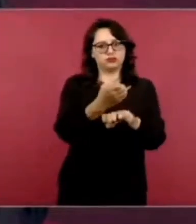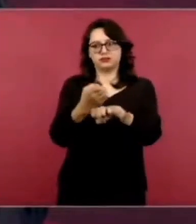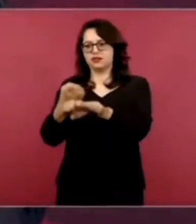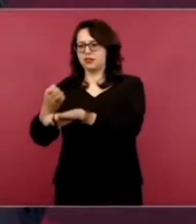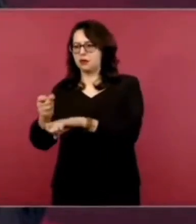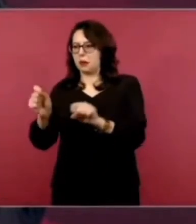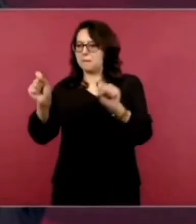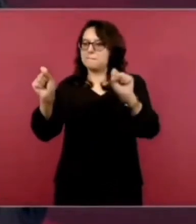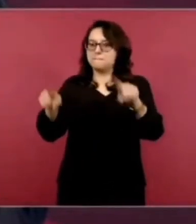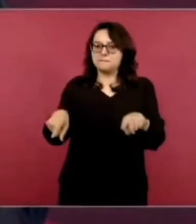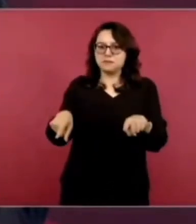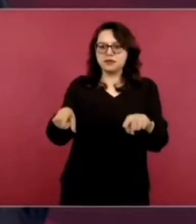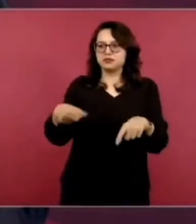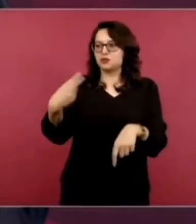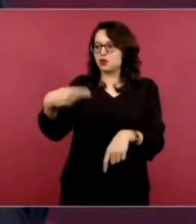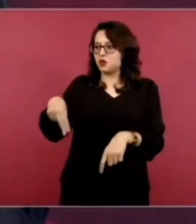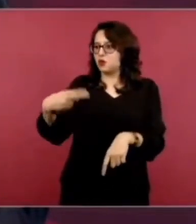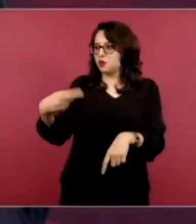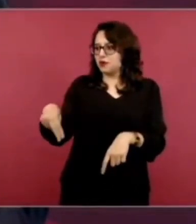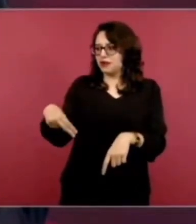Tamaulipas y Texas,